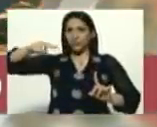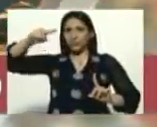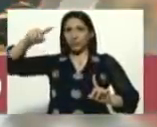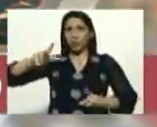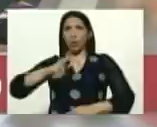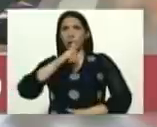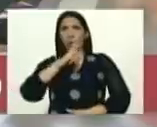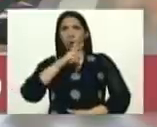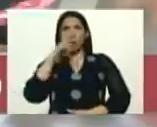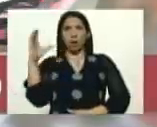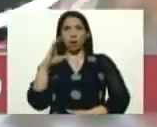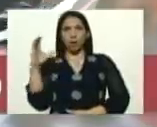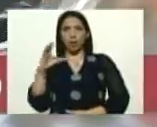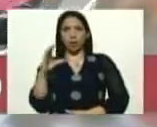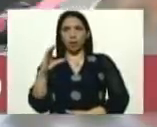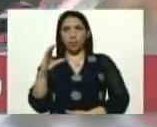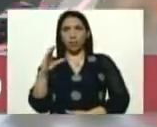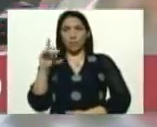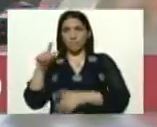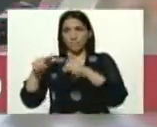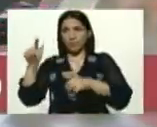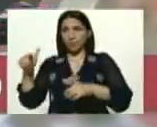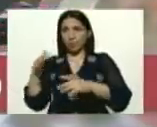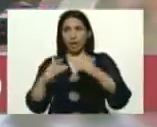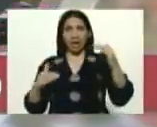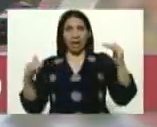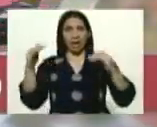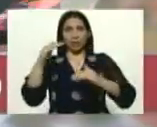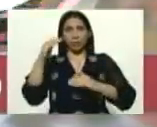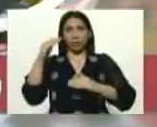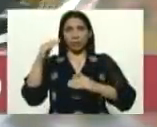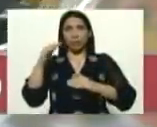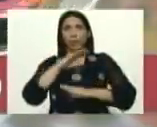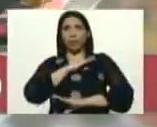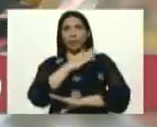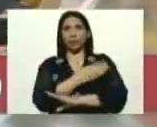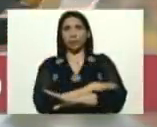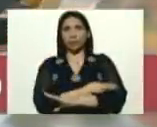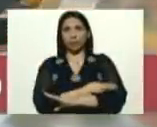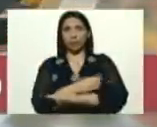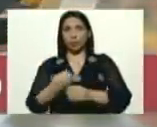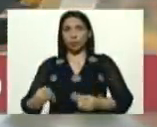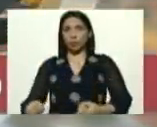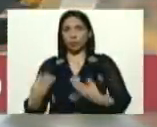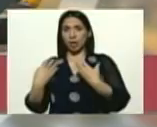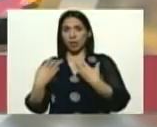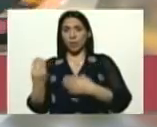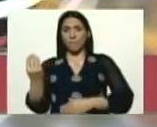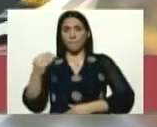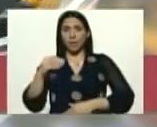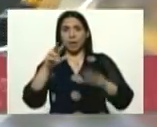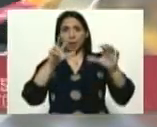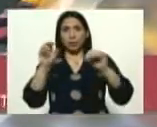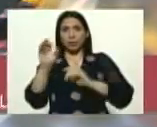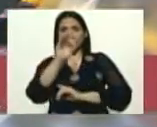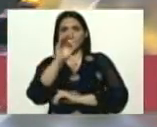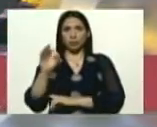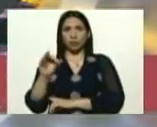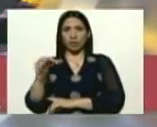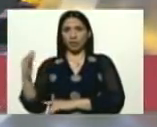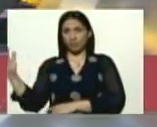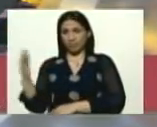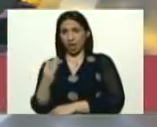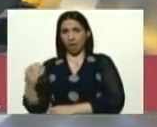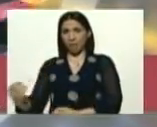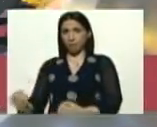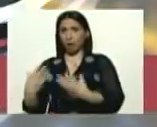son personas con alto potencial de contagio, ya dijimos, más del 80% vienen contagiados del